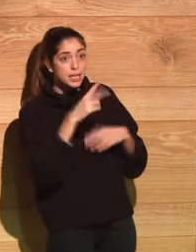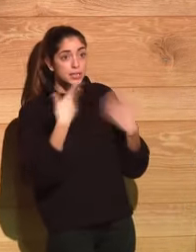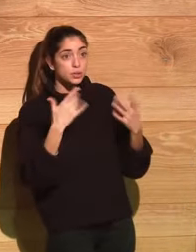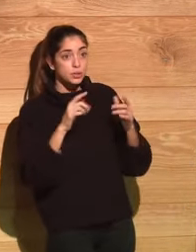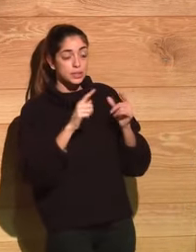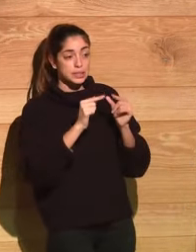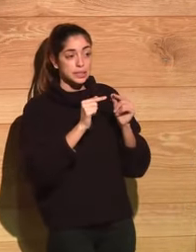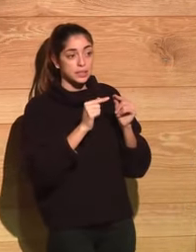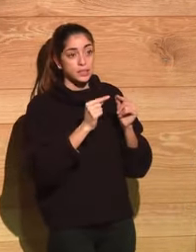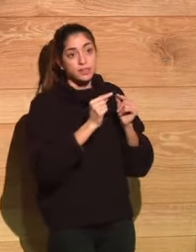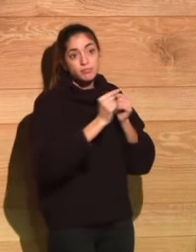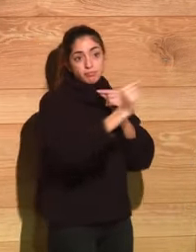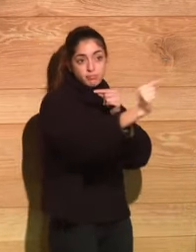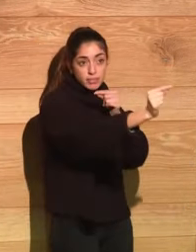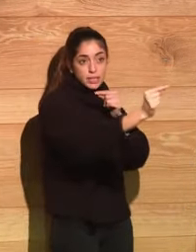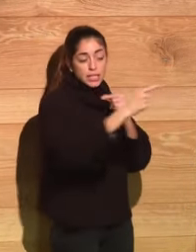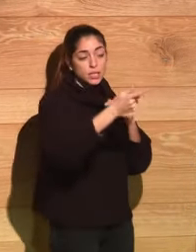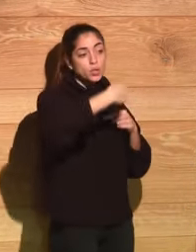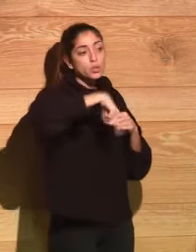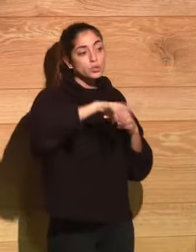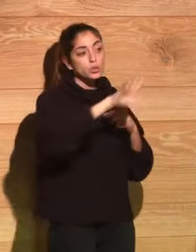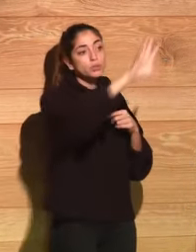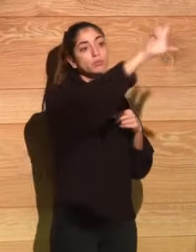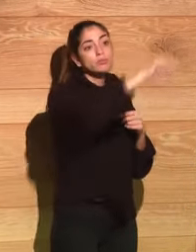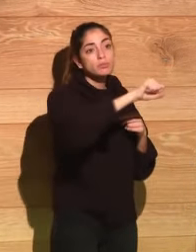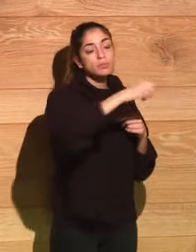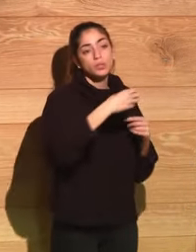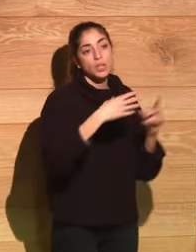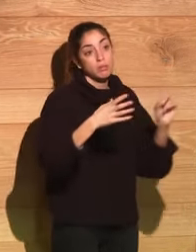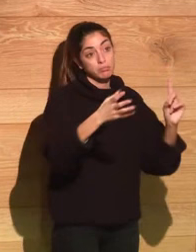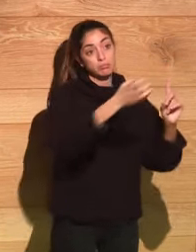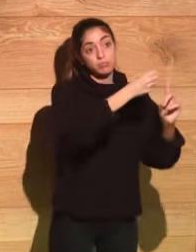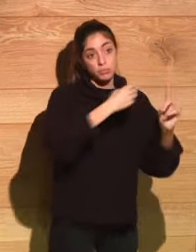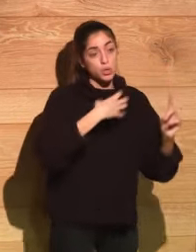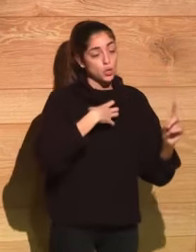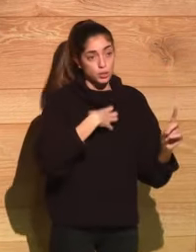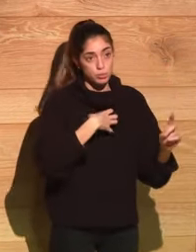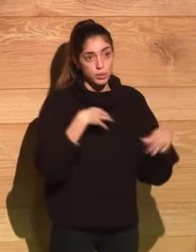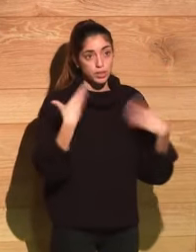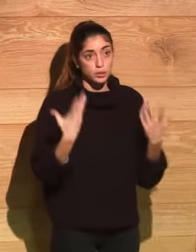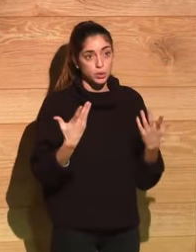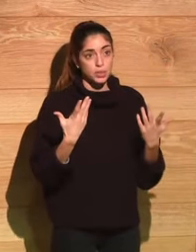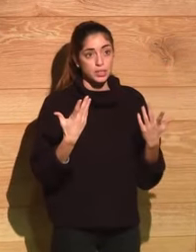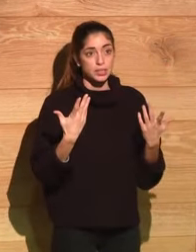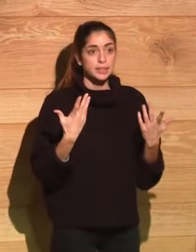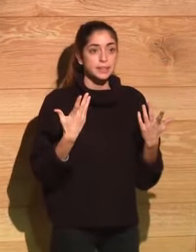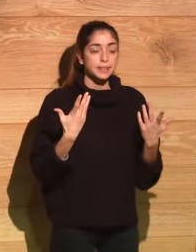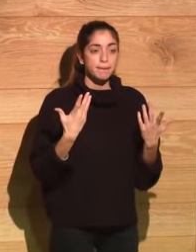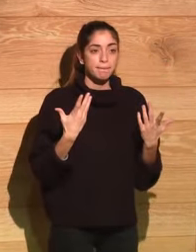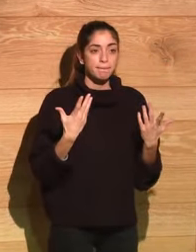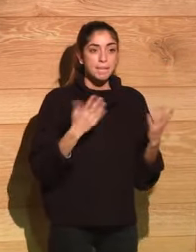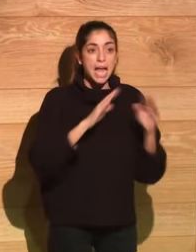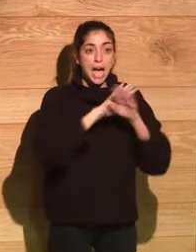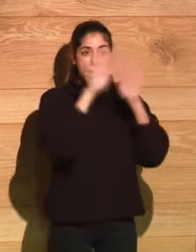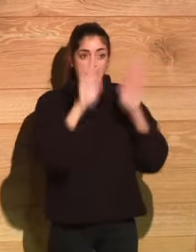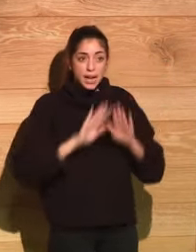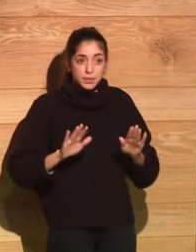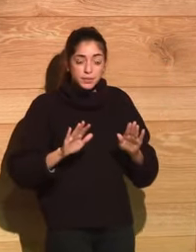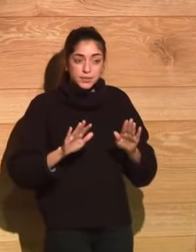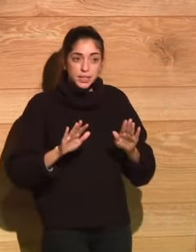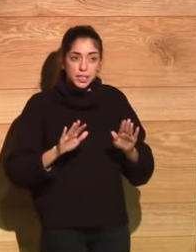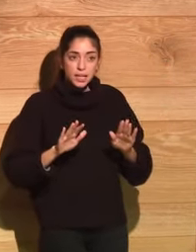distancia enorme y no podemos alcanzarlas. En el deseo de entrada hay una distancia enorme al final, de la